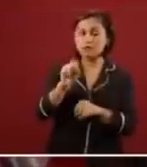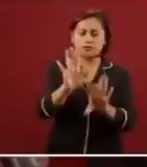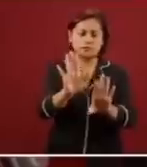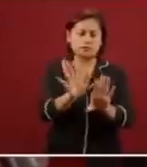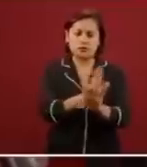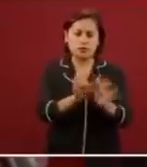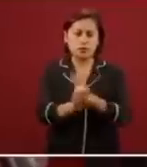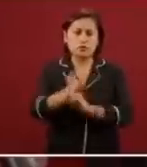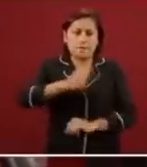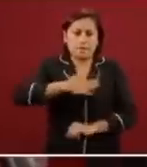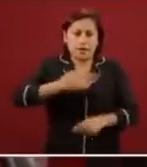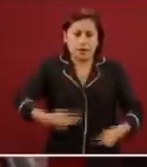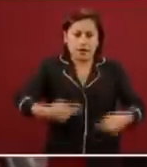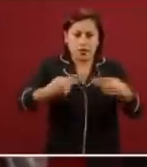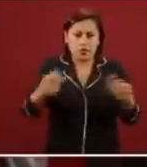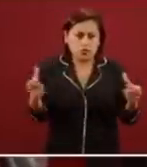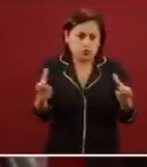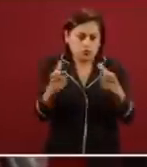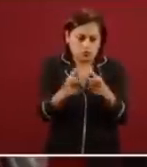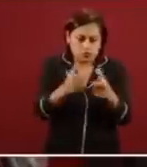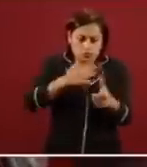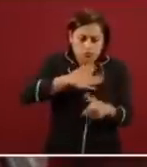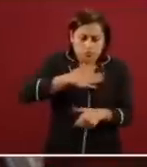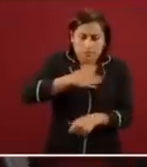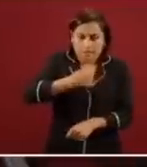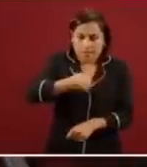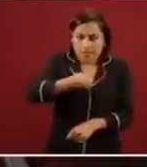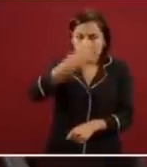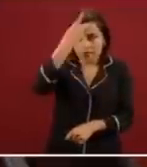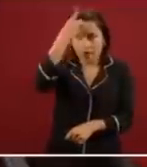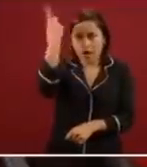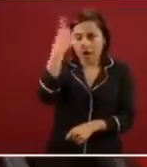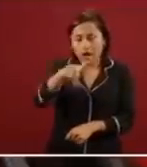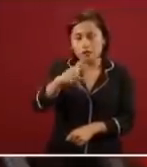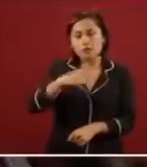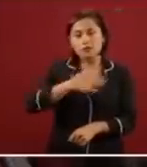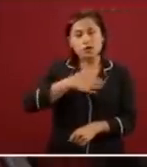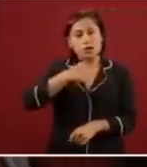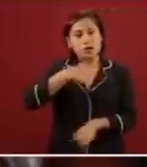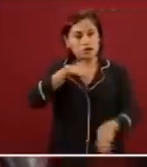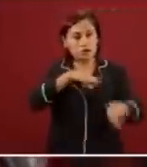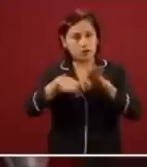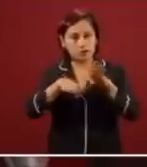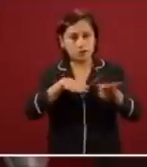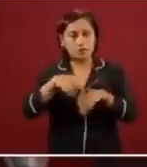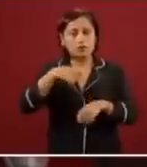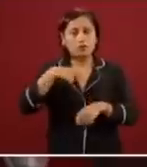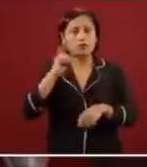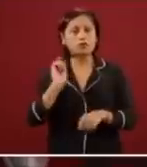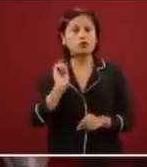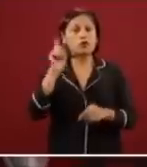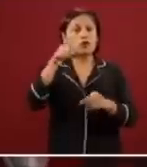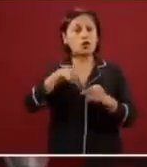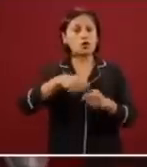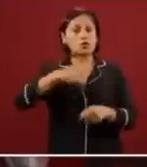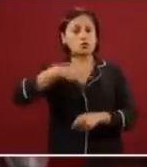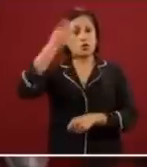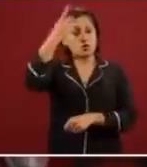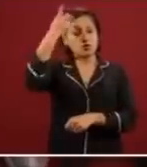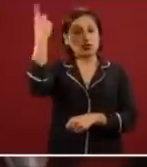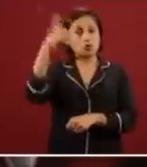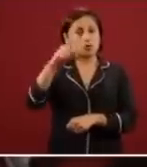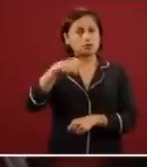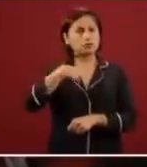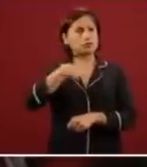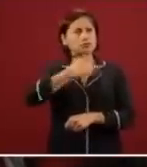pequeño que yo soy mi propio empleado y me doy de alta, o tengo un empleado y me doy de alta como patrón, yo no sé si yo tenga derechos